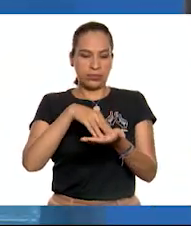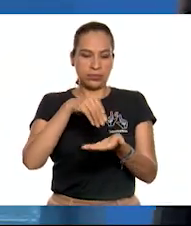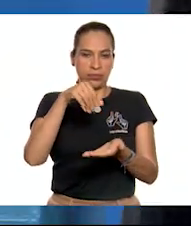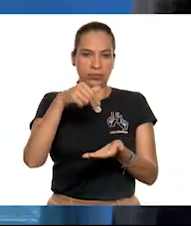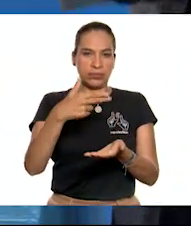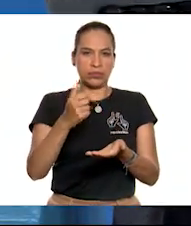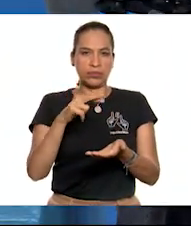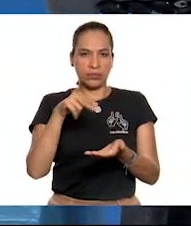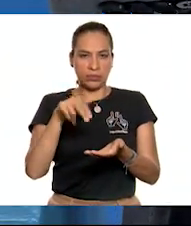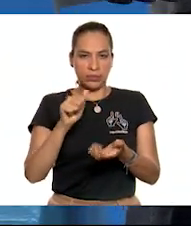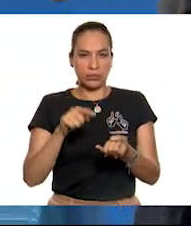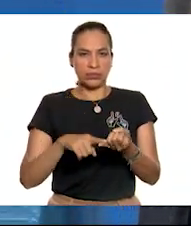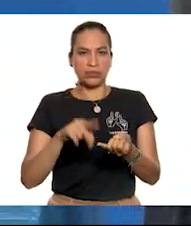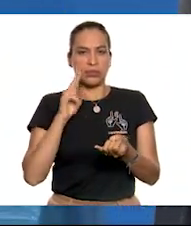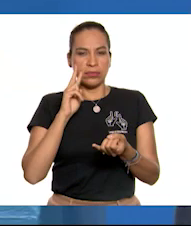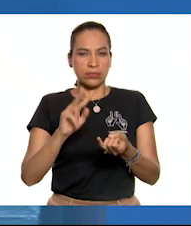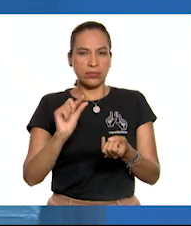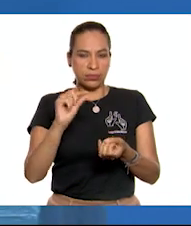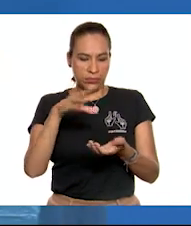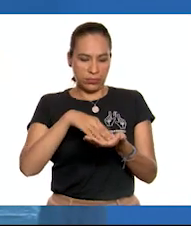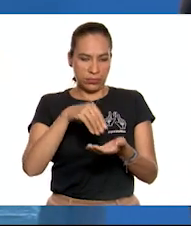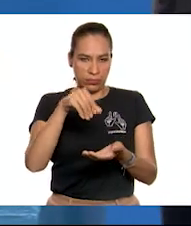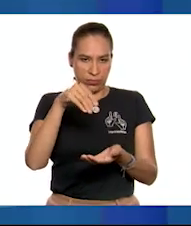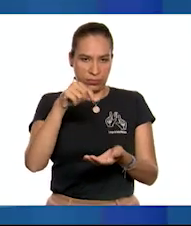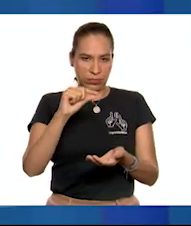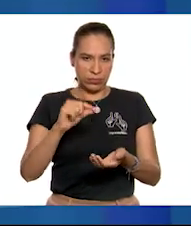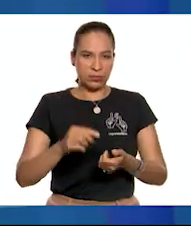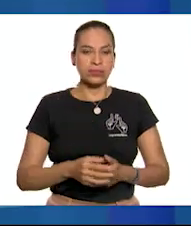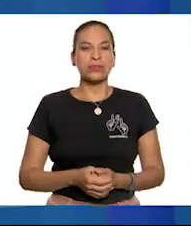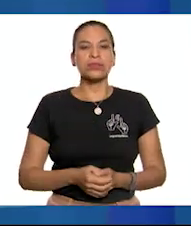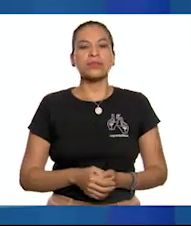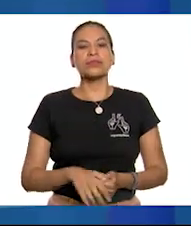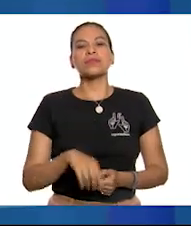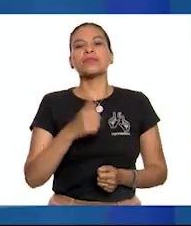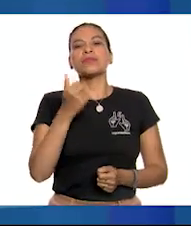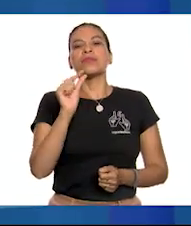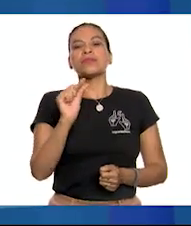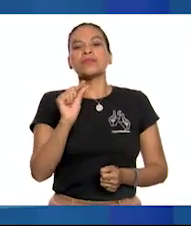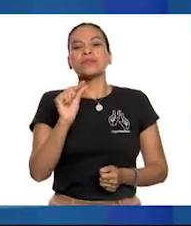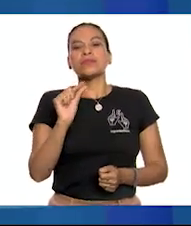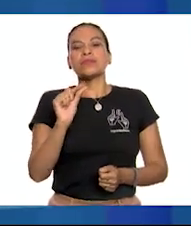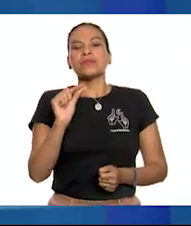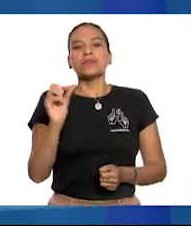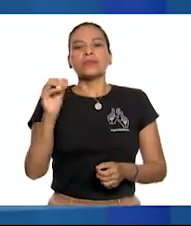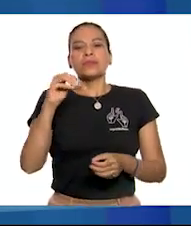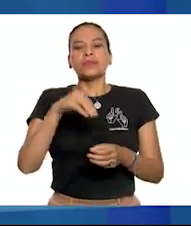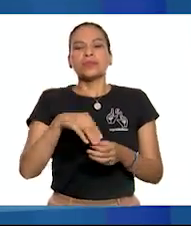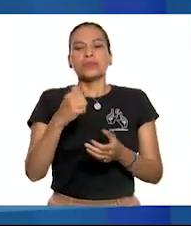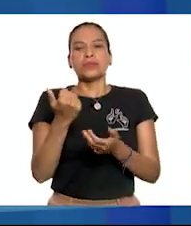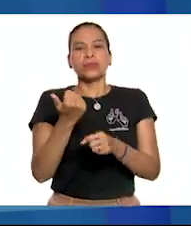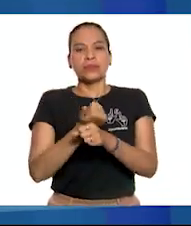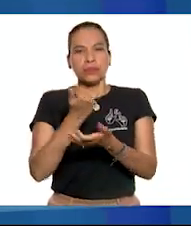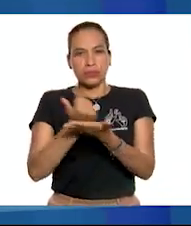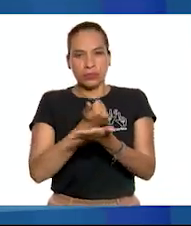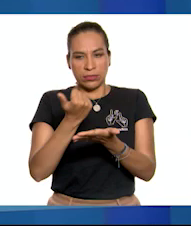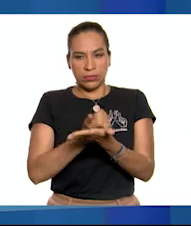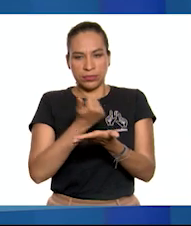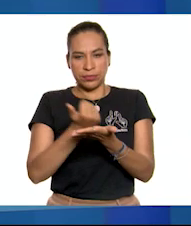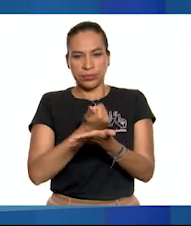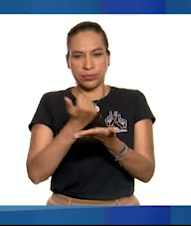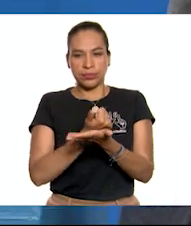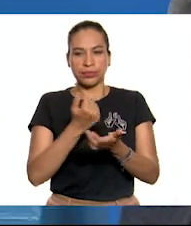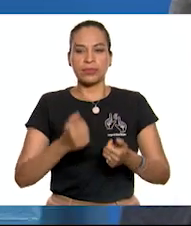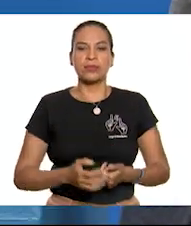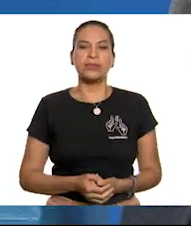Ay, poquito de harina, ya me pasé. No importa, sí está muy bien. Y también ponemos bueno, arroz, ¿verdad? Muy